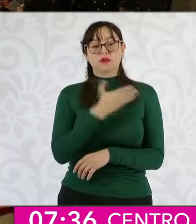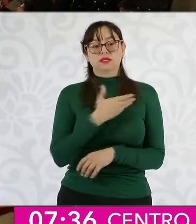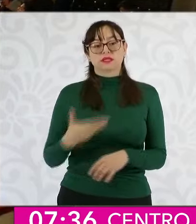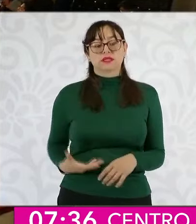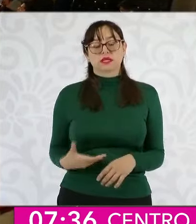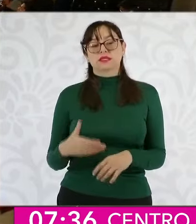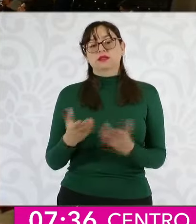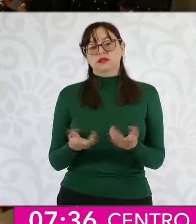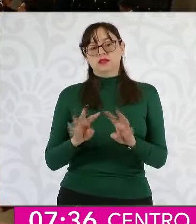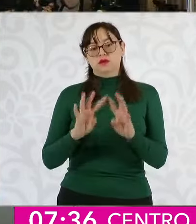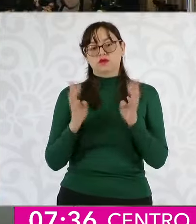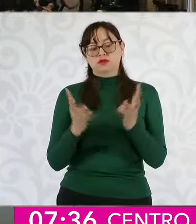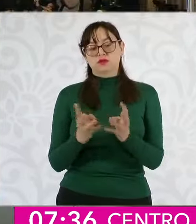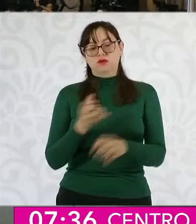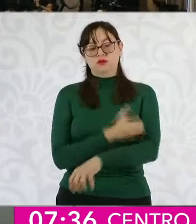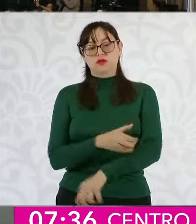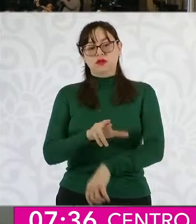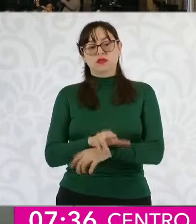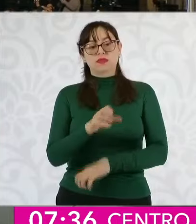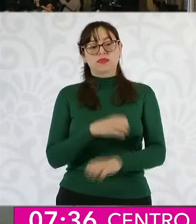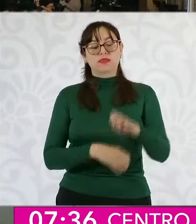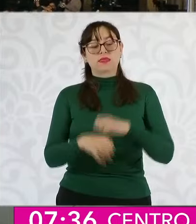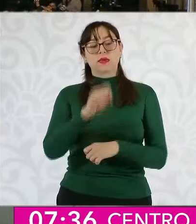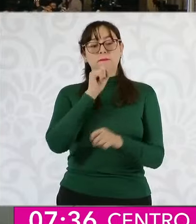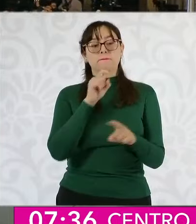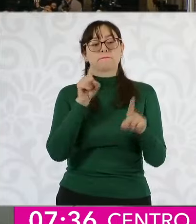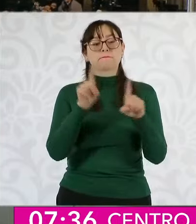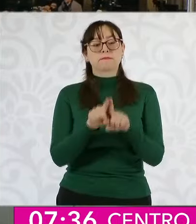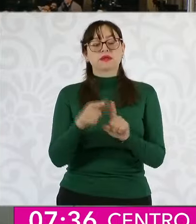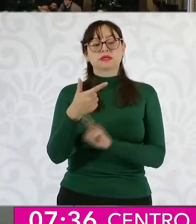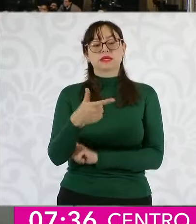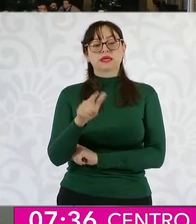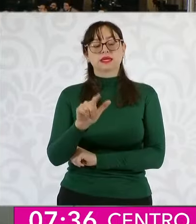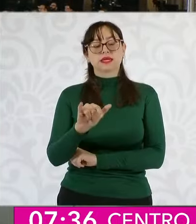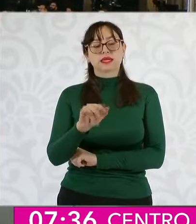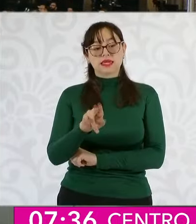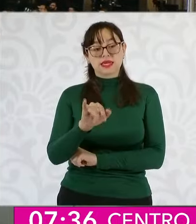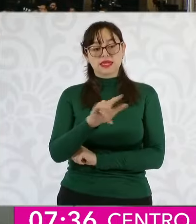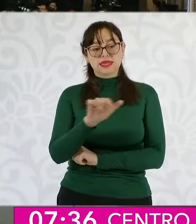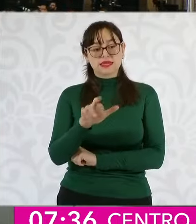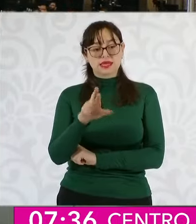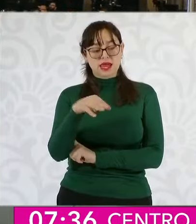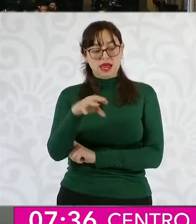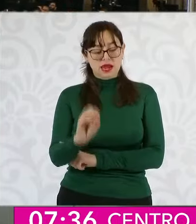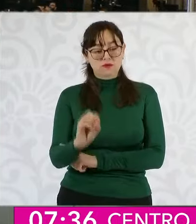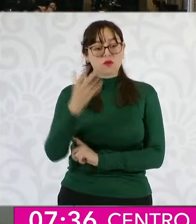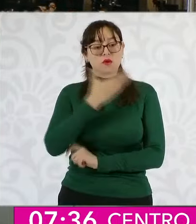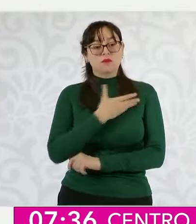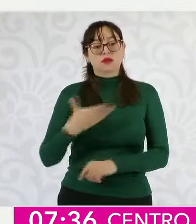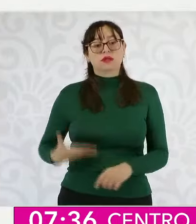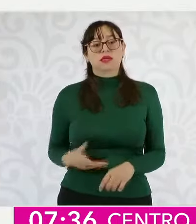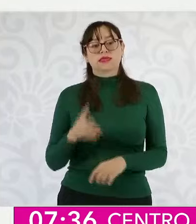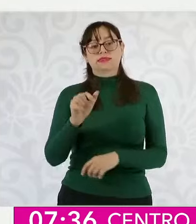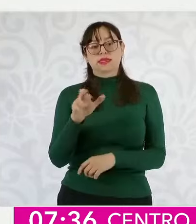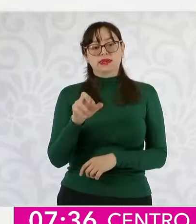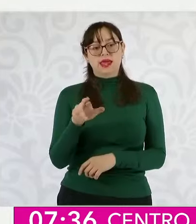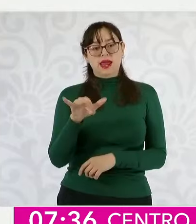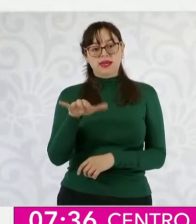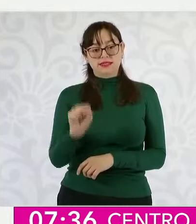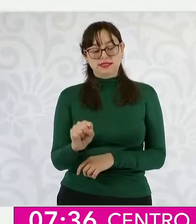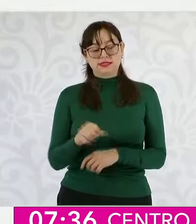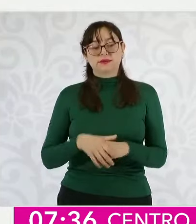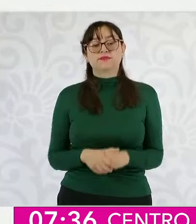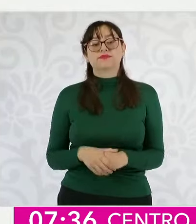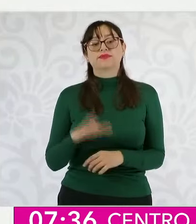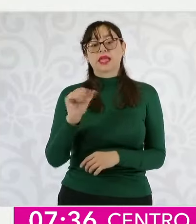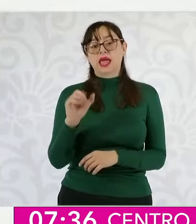que ustedes conocen. Guillermo Boguel Hinojosa, vicepresidente del Consejo Directivo de Tenaris.